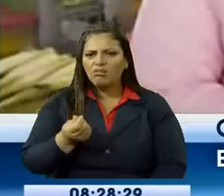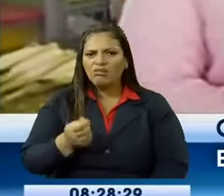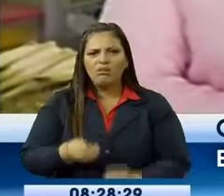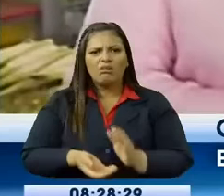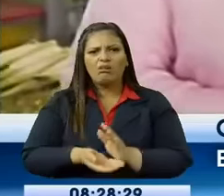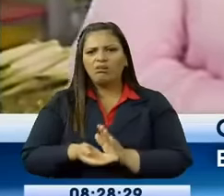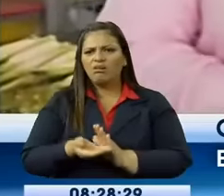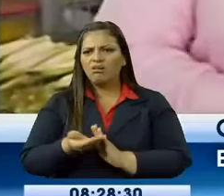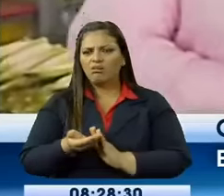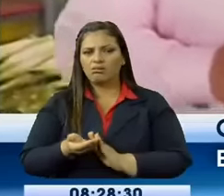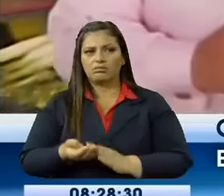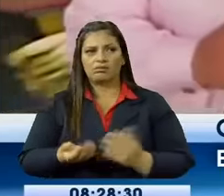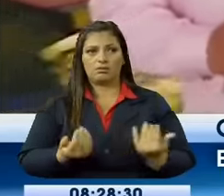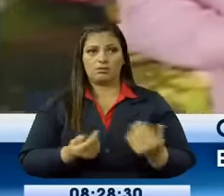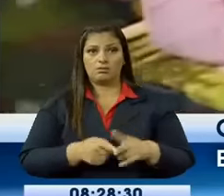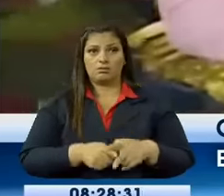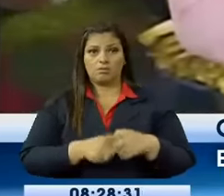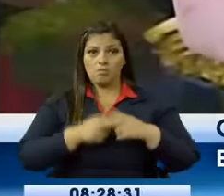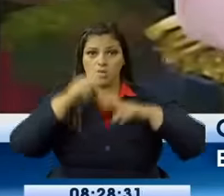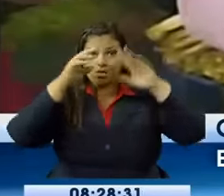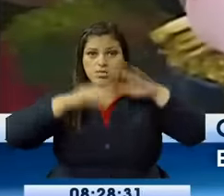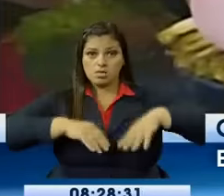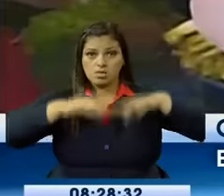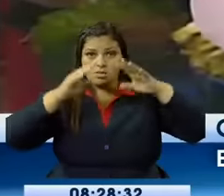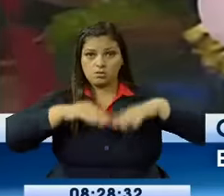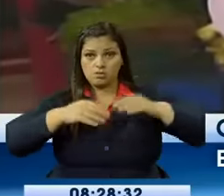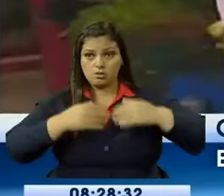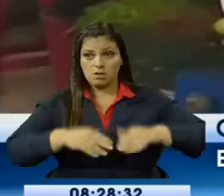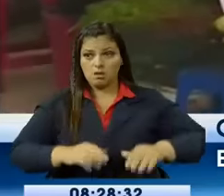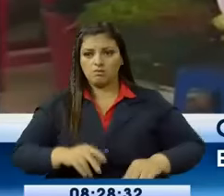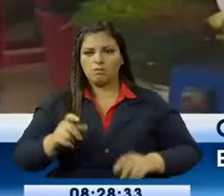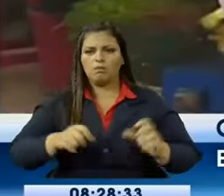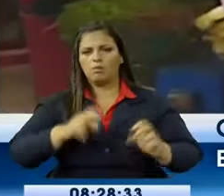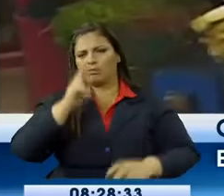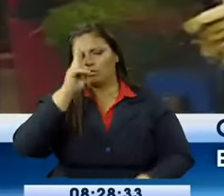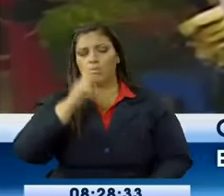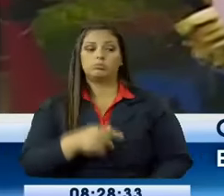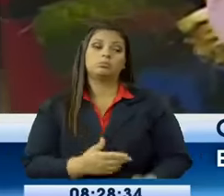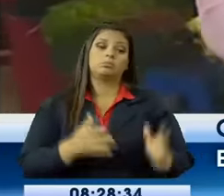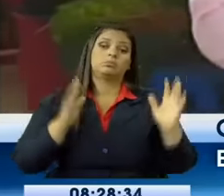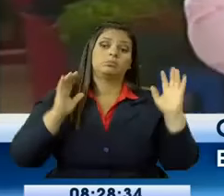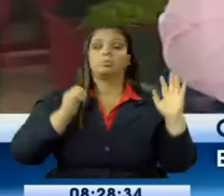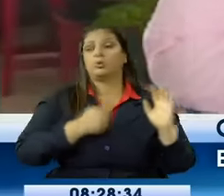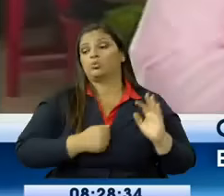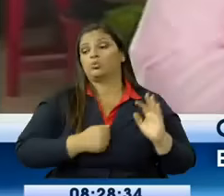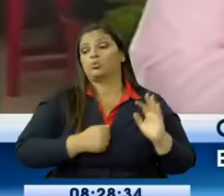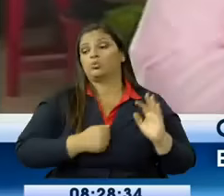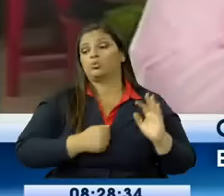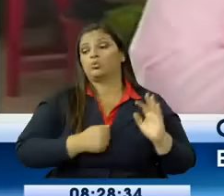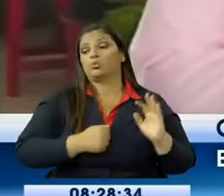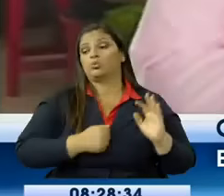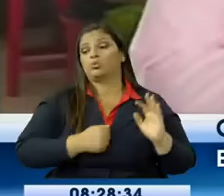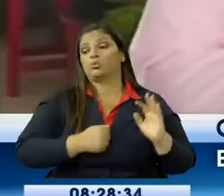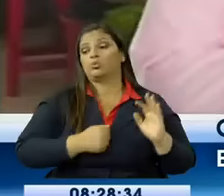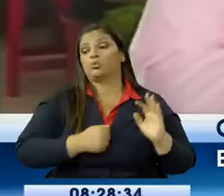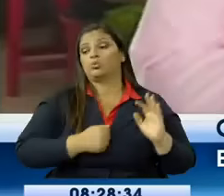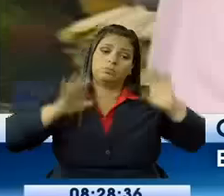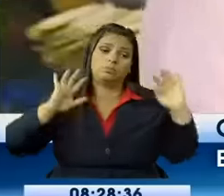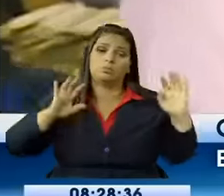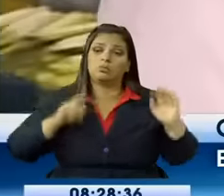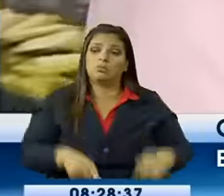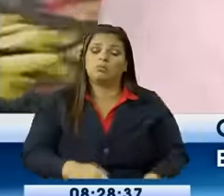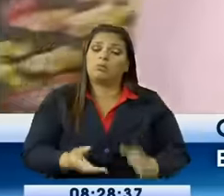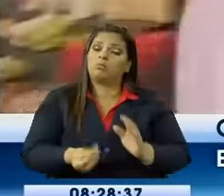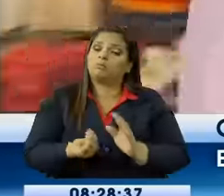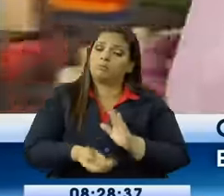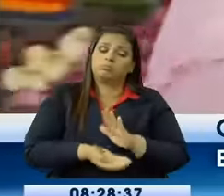ahora que ya empezaron las lluvias. Y entonces la excusa es que, bueno, como está lloviendo, sube el tomate, sube la papa, sube la zanahoria. Vamos a ver si eso es cierto. Abogado,